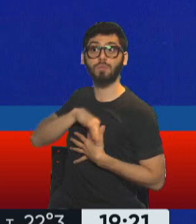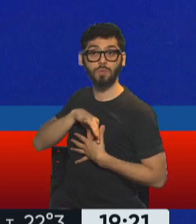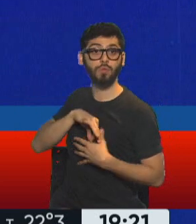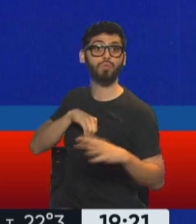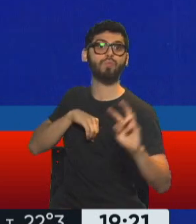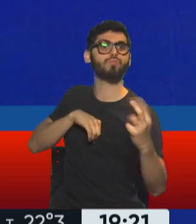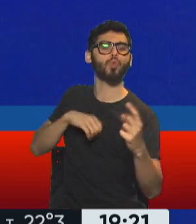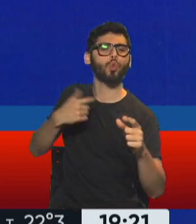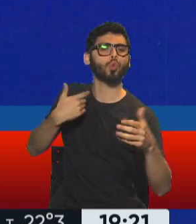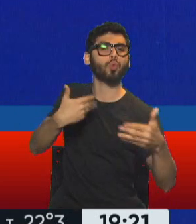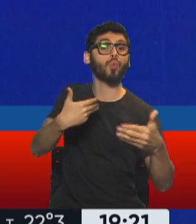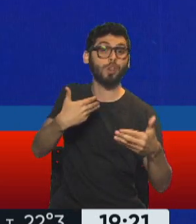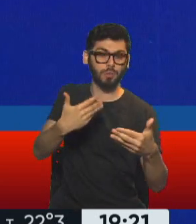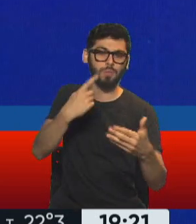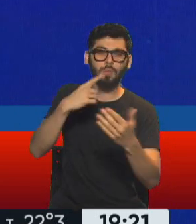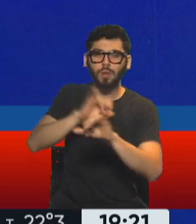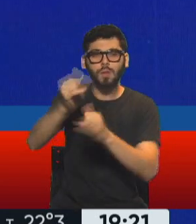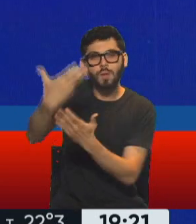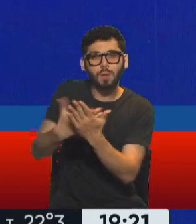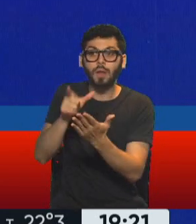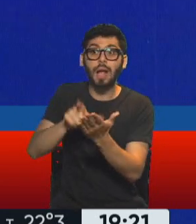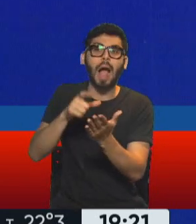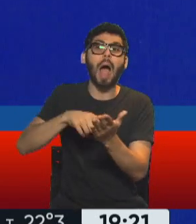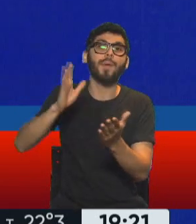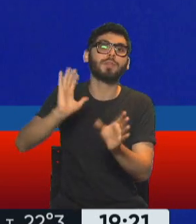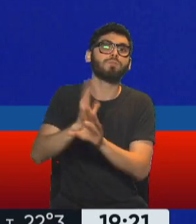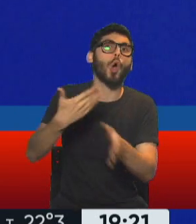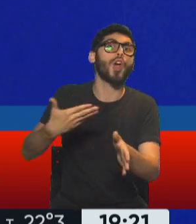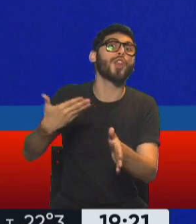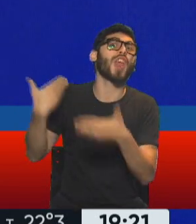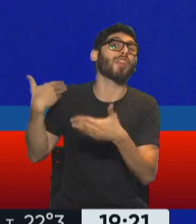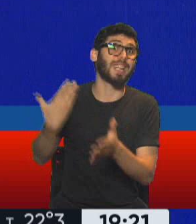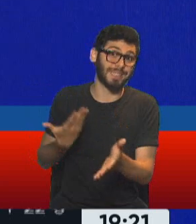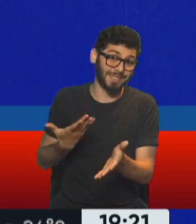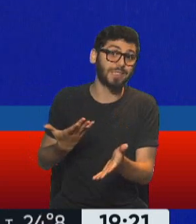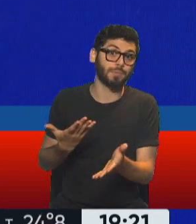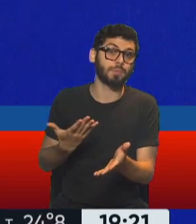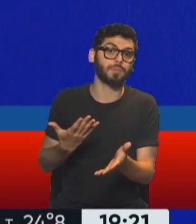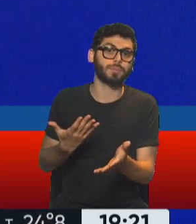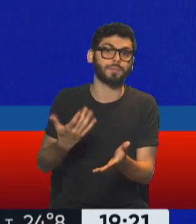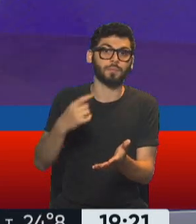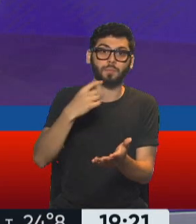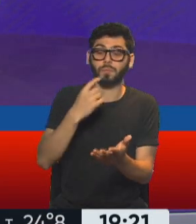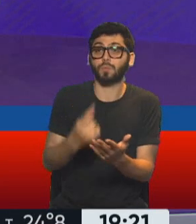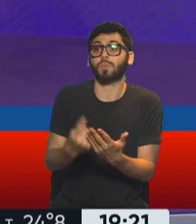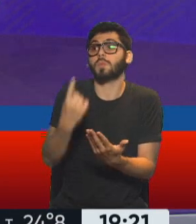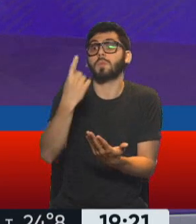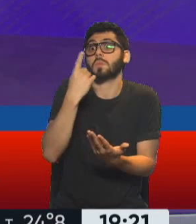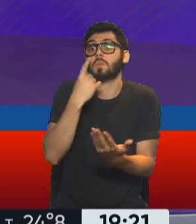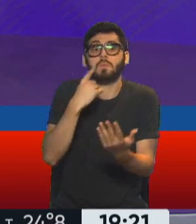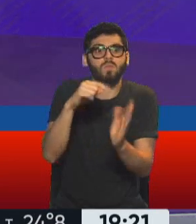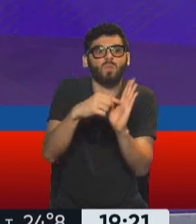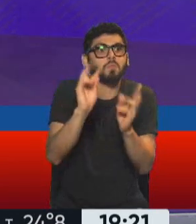pacientes. Cosa que estos reportes muchas veces llegan retrasados. Un poco tarde. ¿Sí? Claro. Y a veces se nos vienen más fallecidos un día que